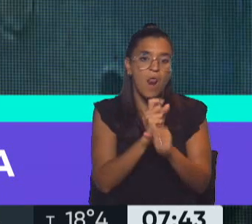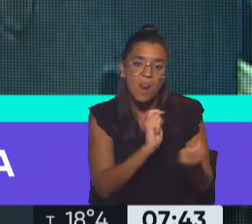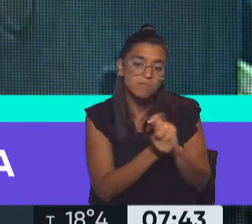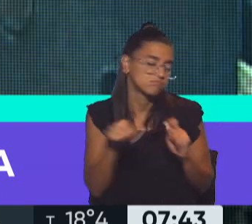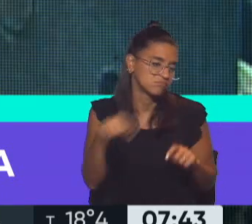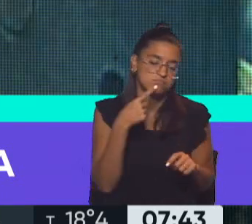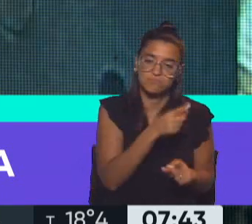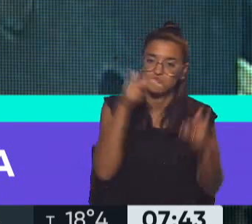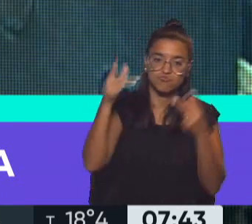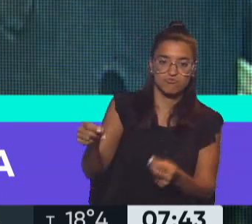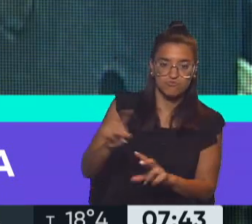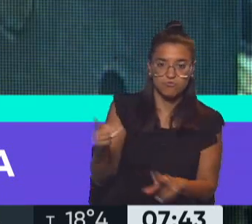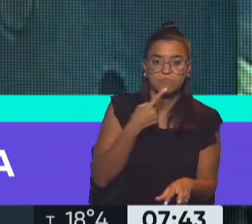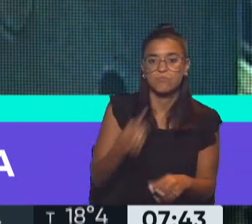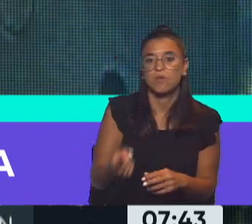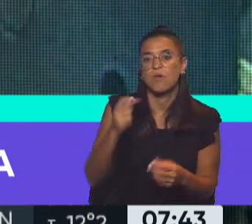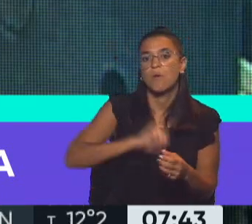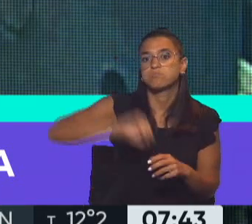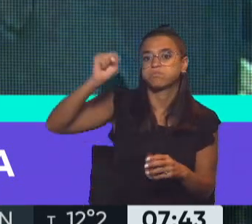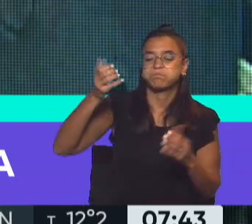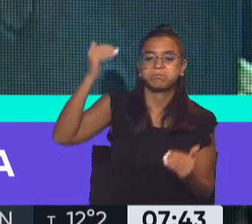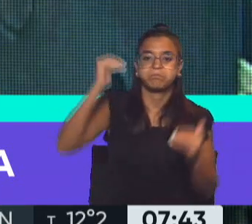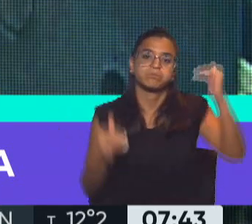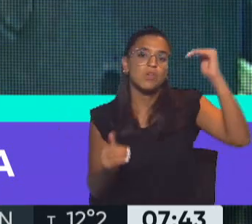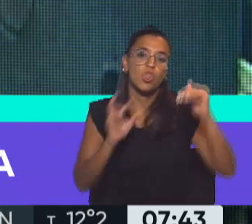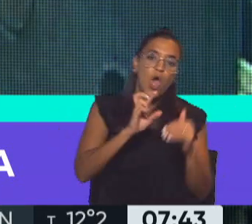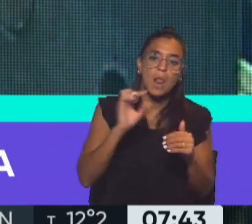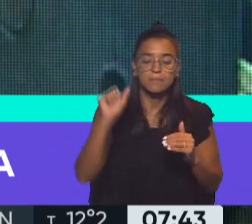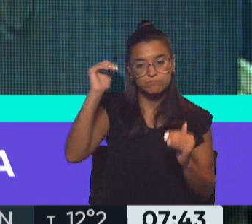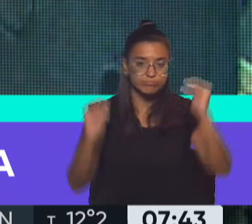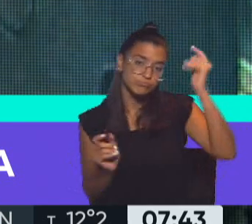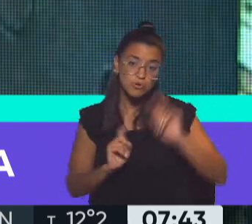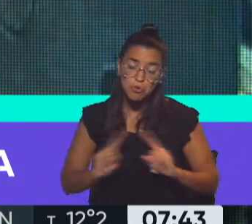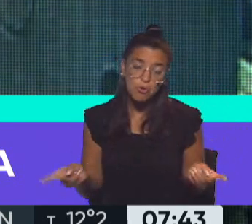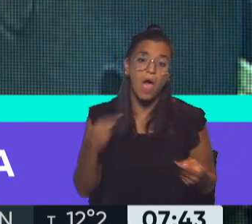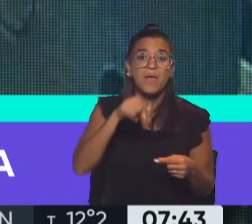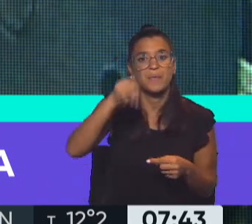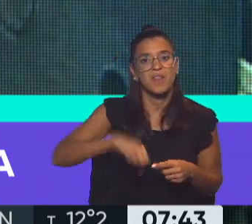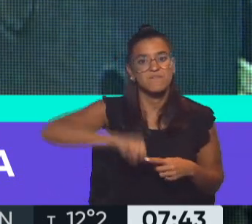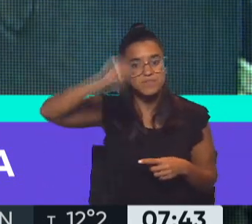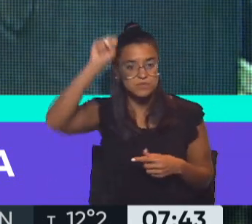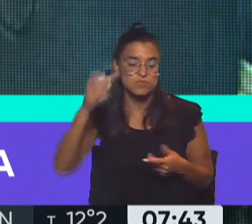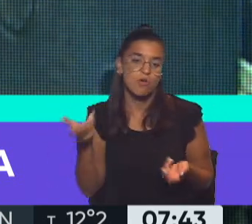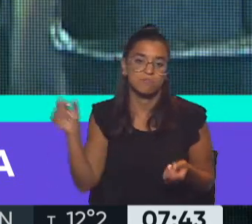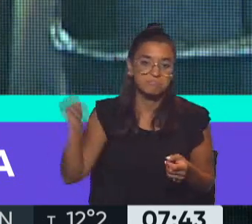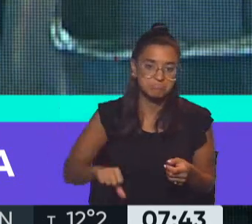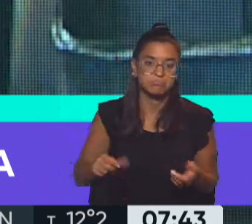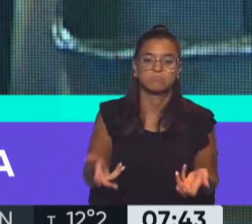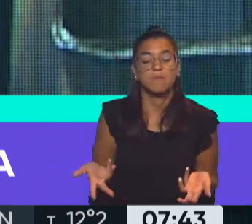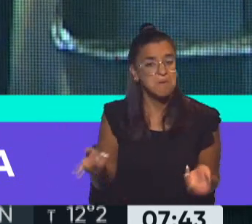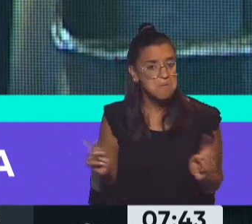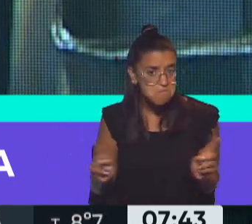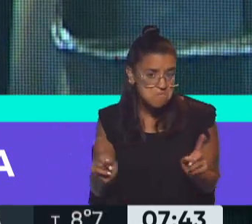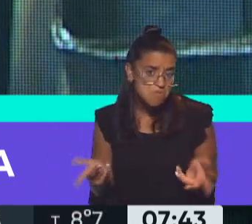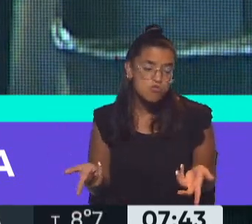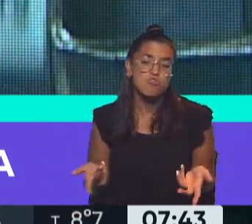está descartado. No va a haber un salto evaluatorio, que era lo que podía poner mucha presión sobre la inflación y sobre la recuperación económica. Y